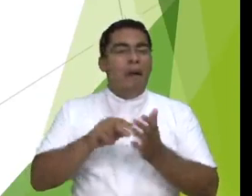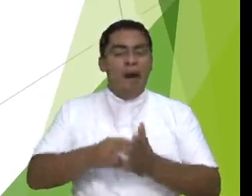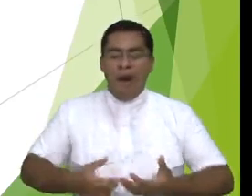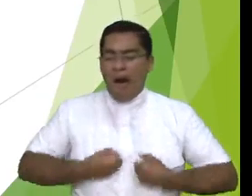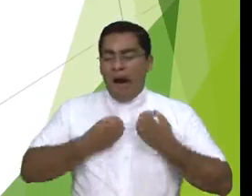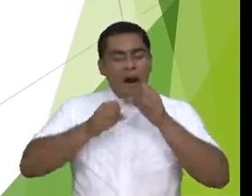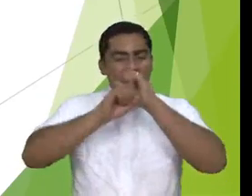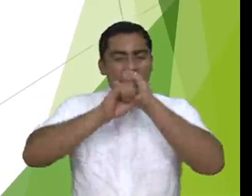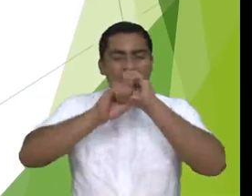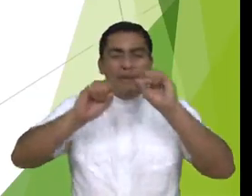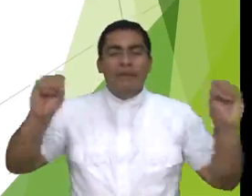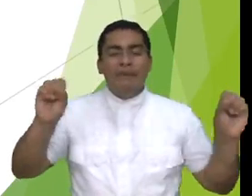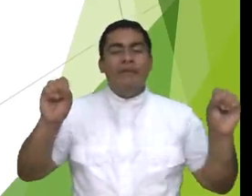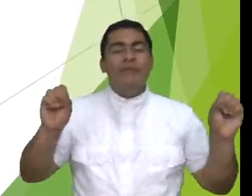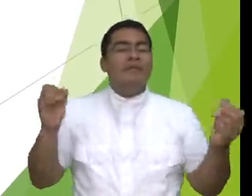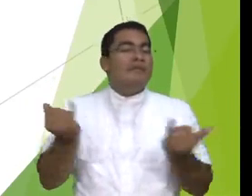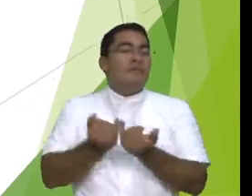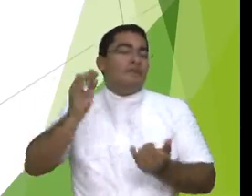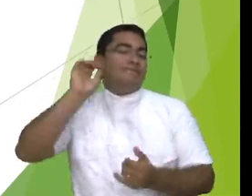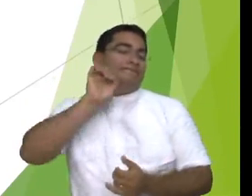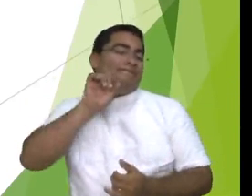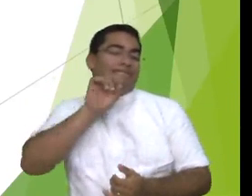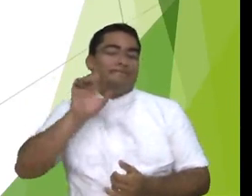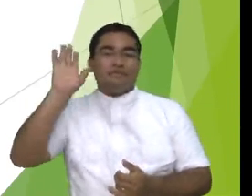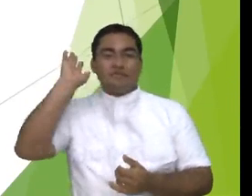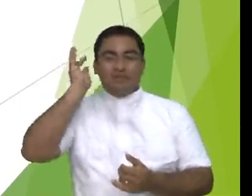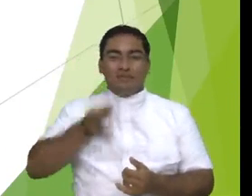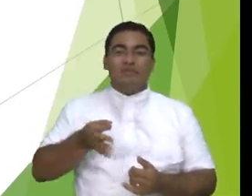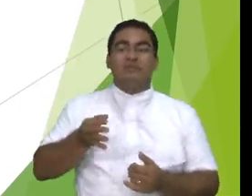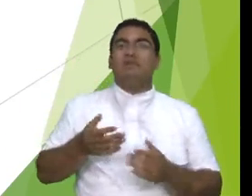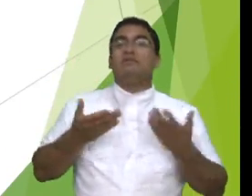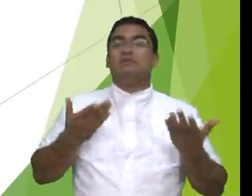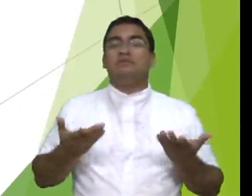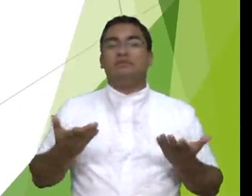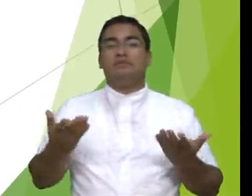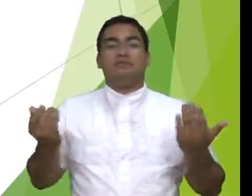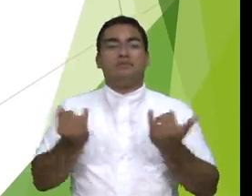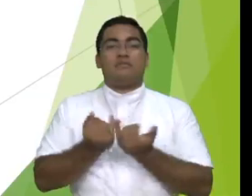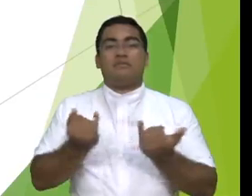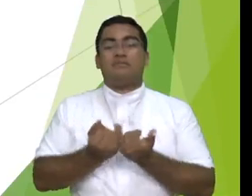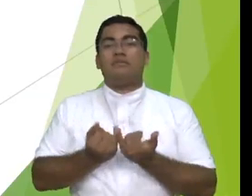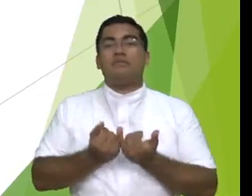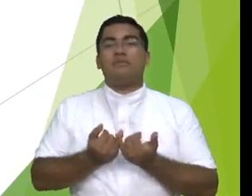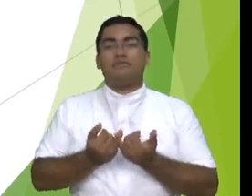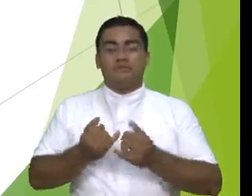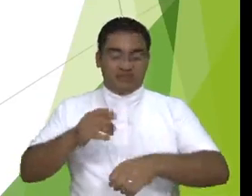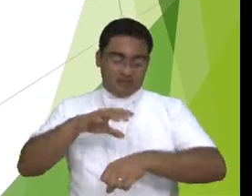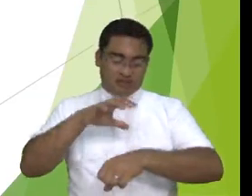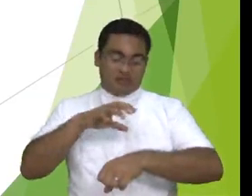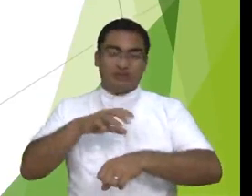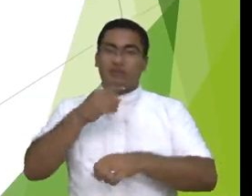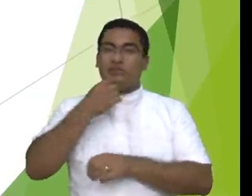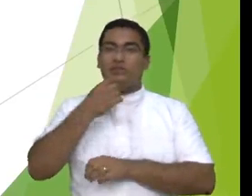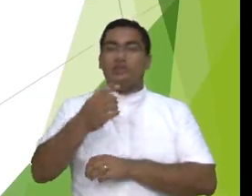sí. no es un cáncer, ¿verdad? No es desarrollo de células malignas, sino que es son hematomas, el mismo sangrado